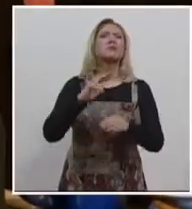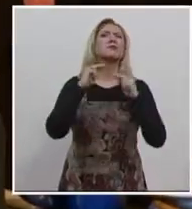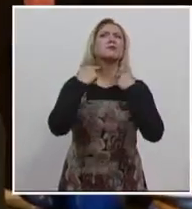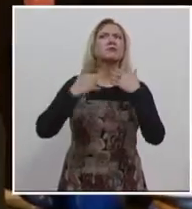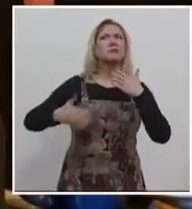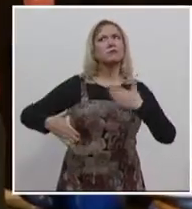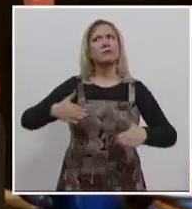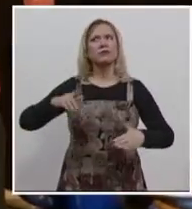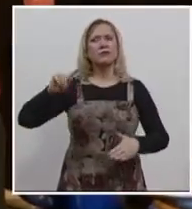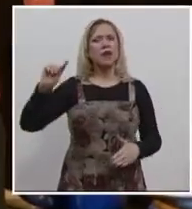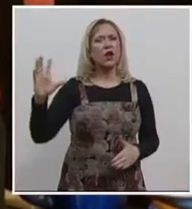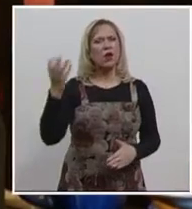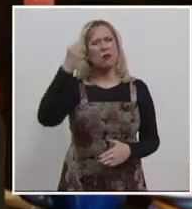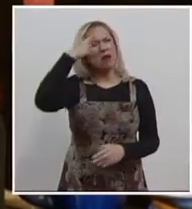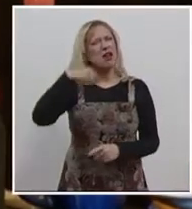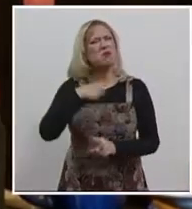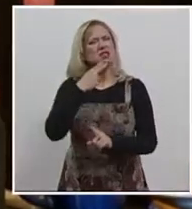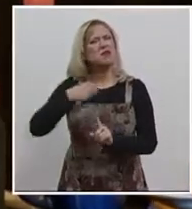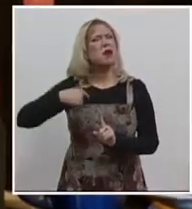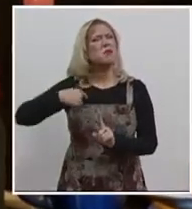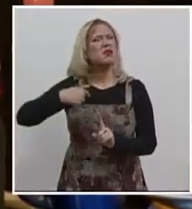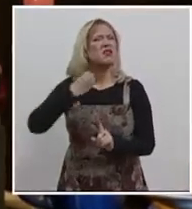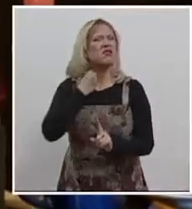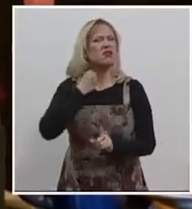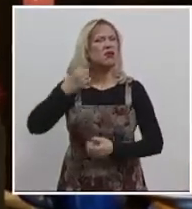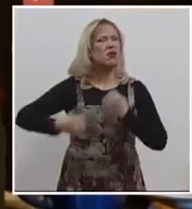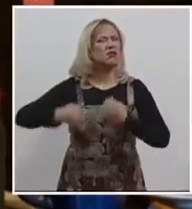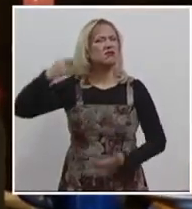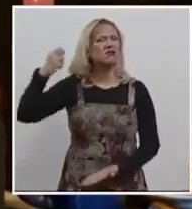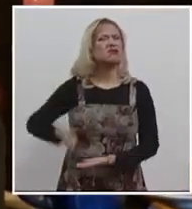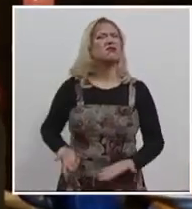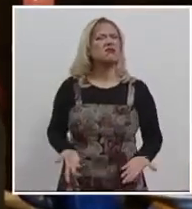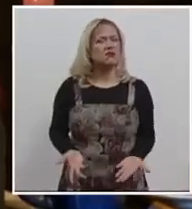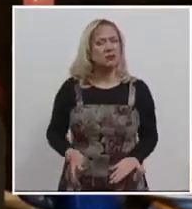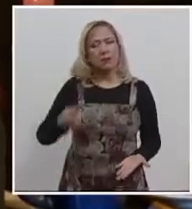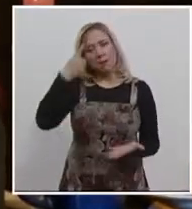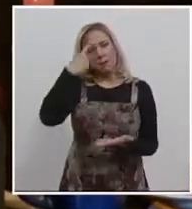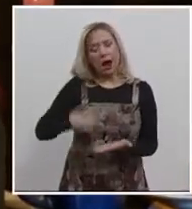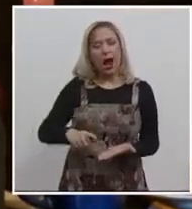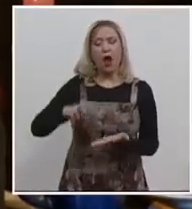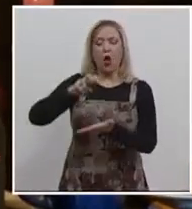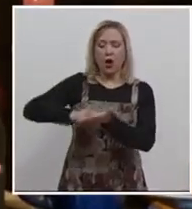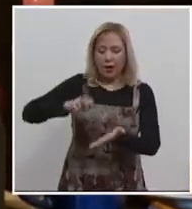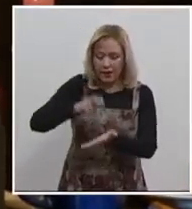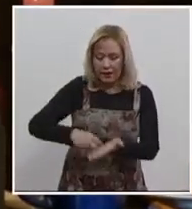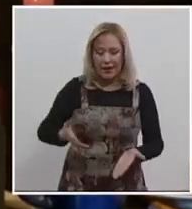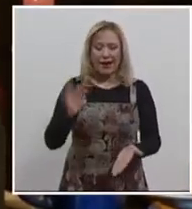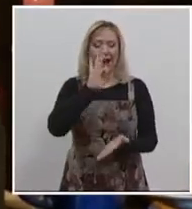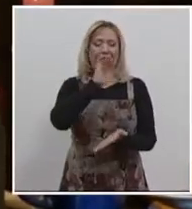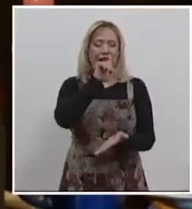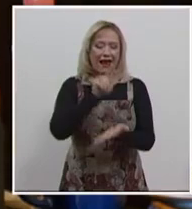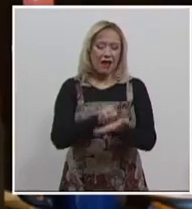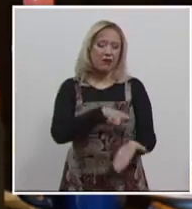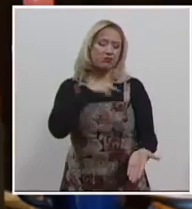ella para difundir correctamente y ampliamente nuestras decisiones. Para